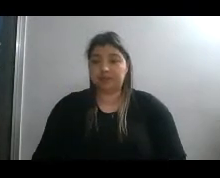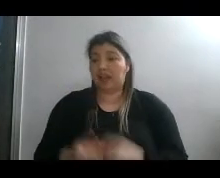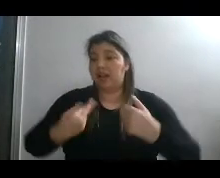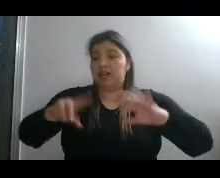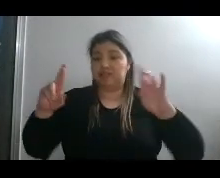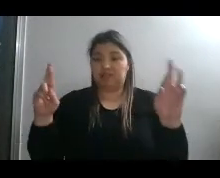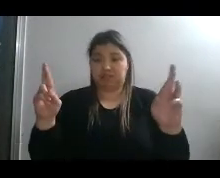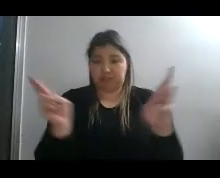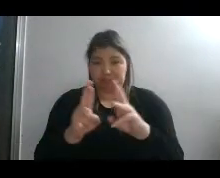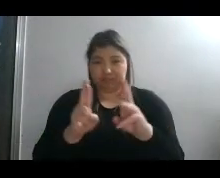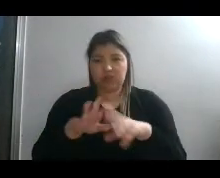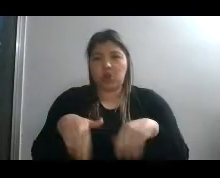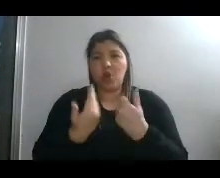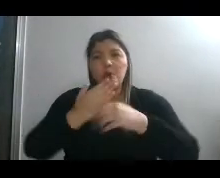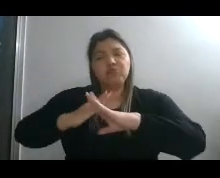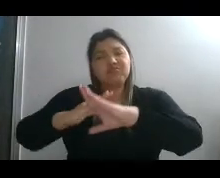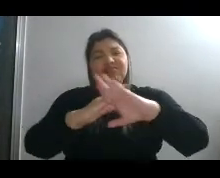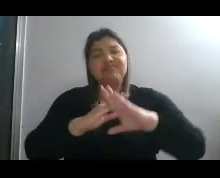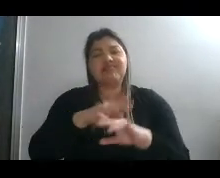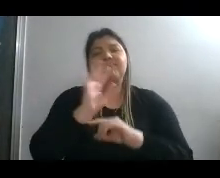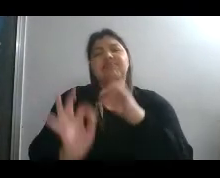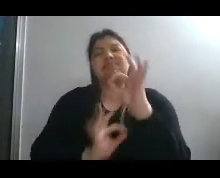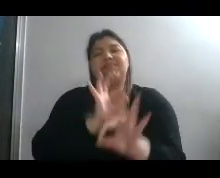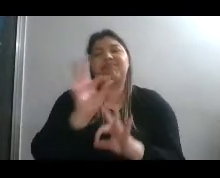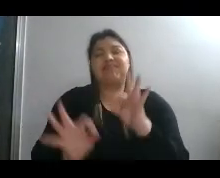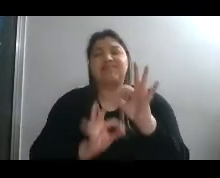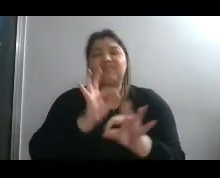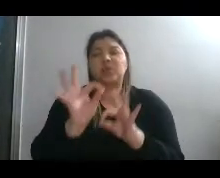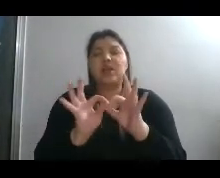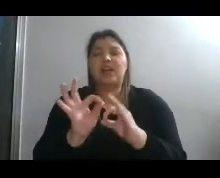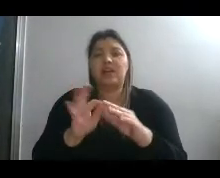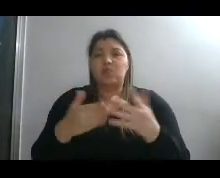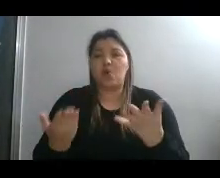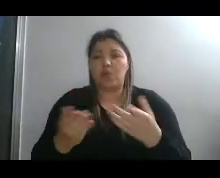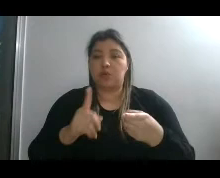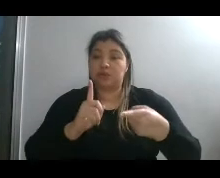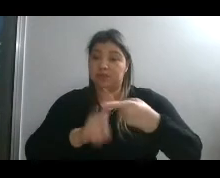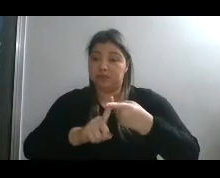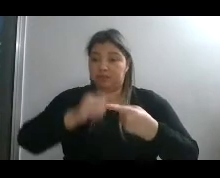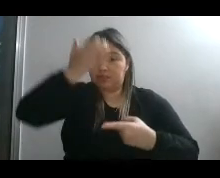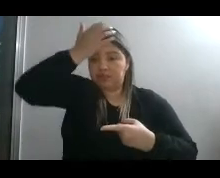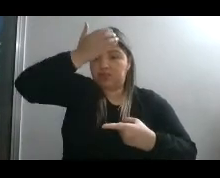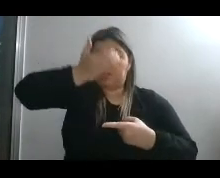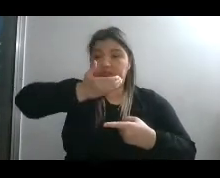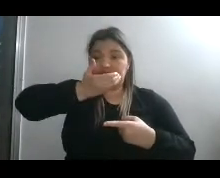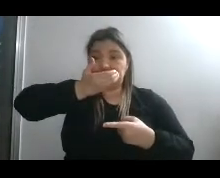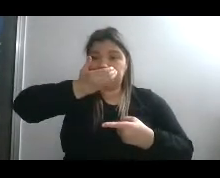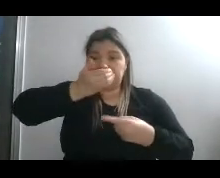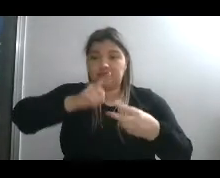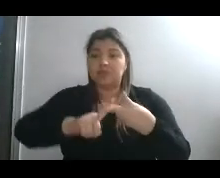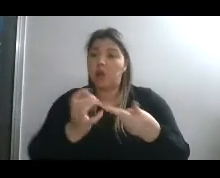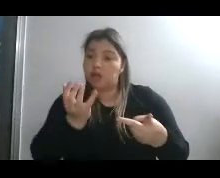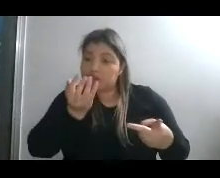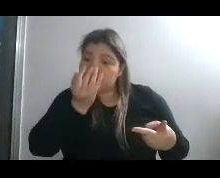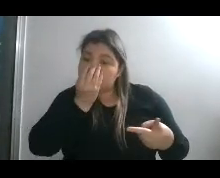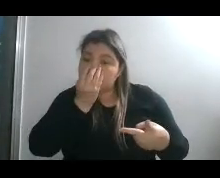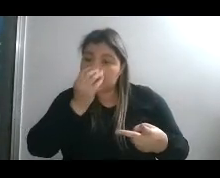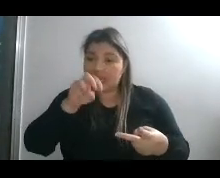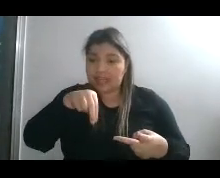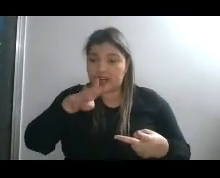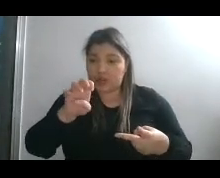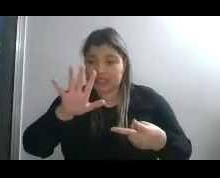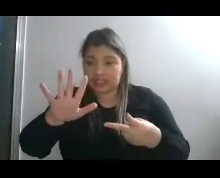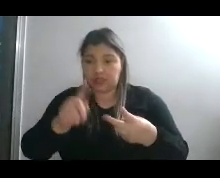y de mi cara cuando vaya a atender estos pacientes? Voy a tener la careta, la mascarilla N95 y el